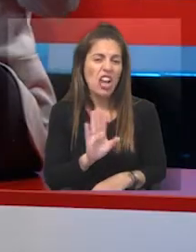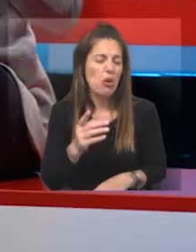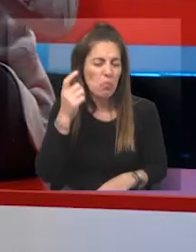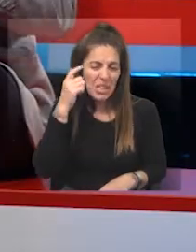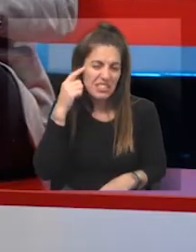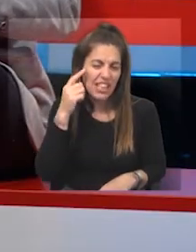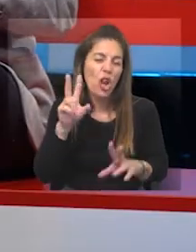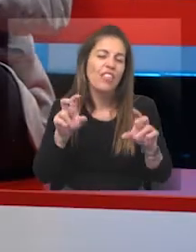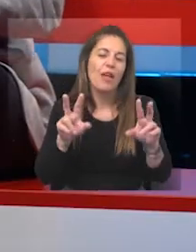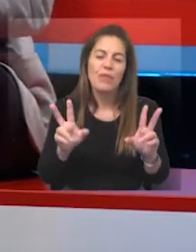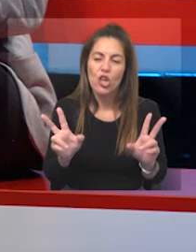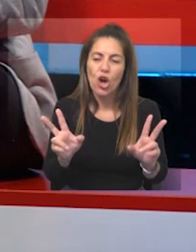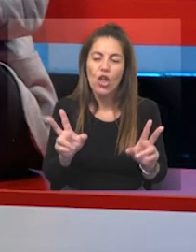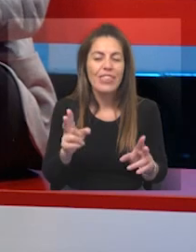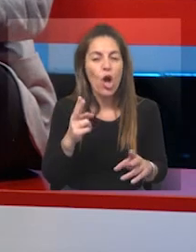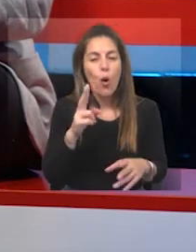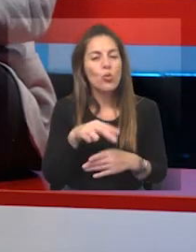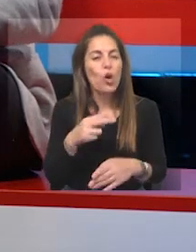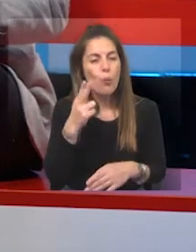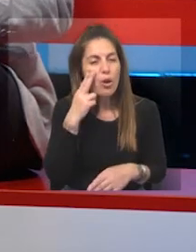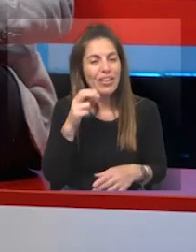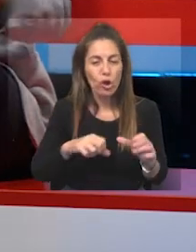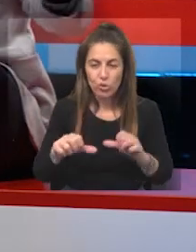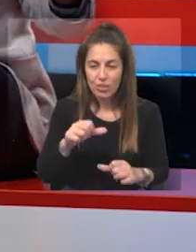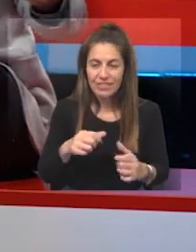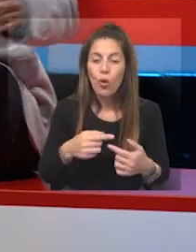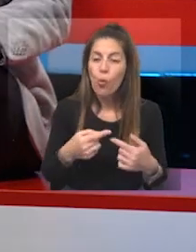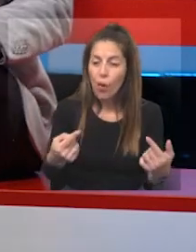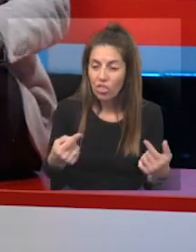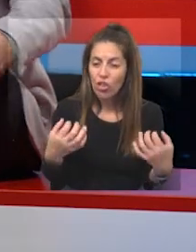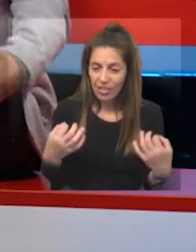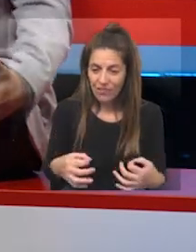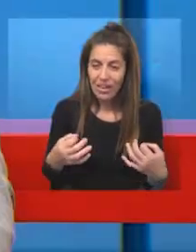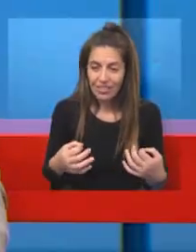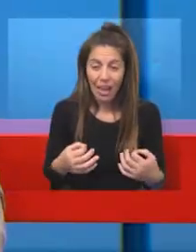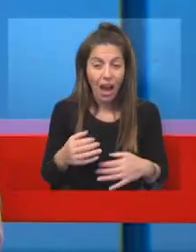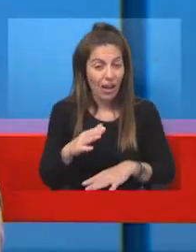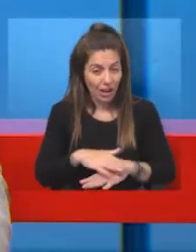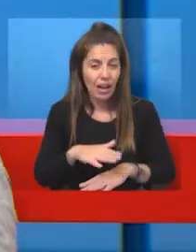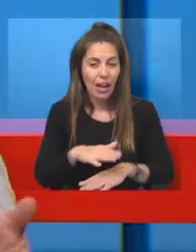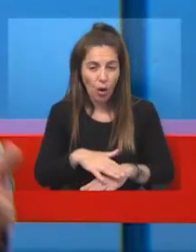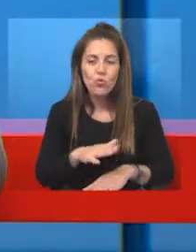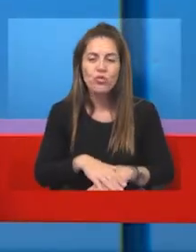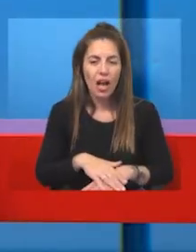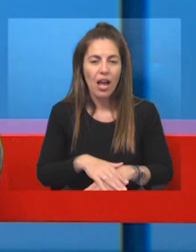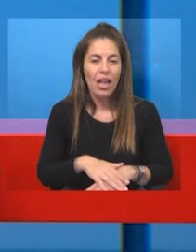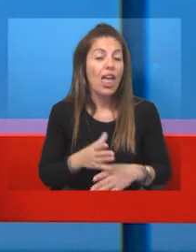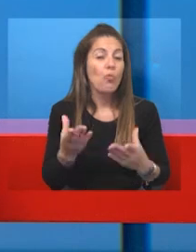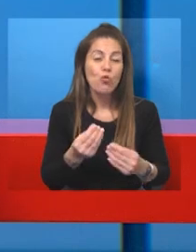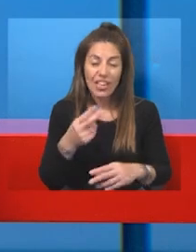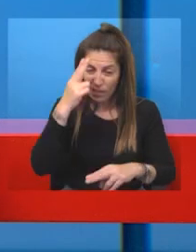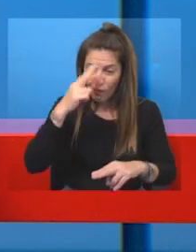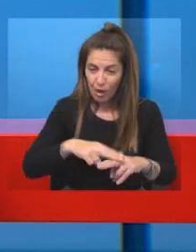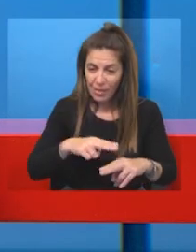pensarlo en términos de uso problemático de una sustancia cuando este es digamos causa de de de muchísimas